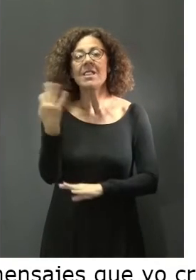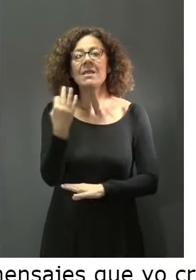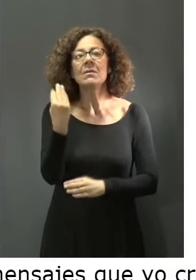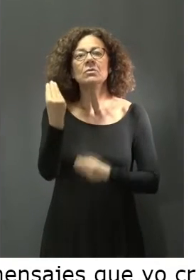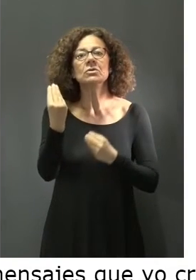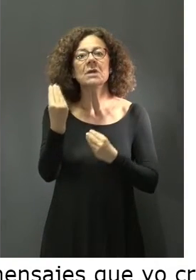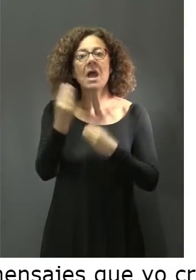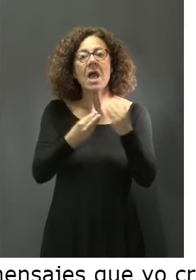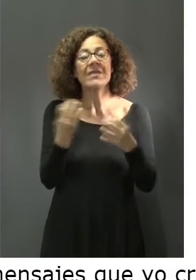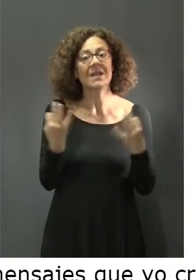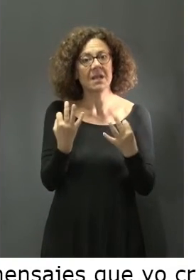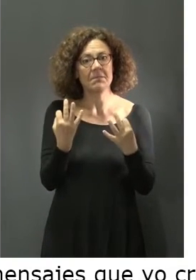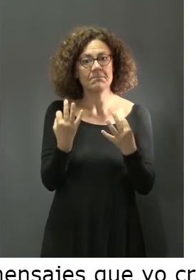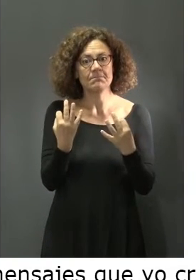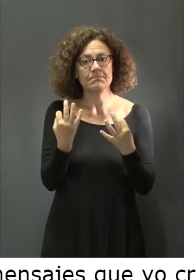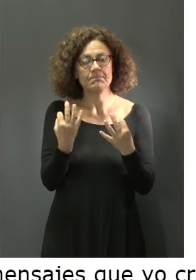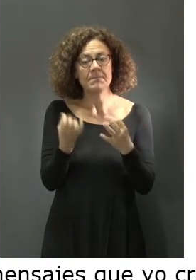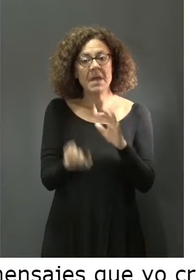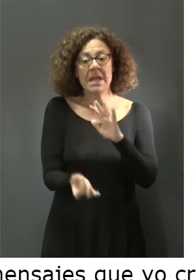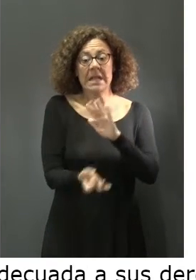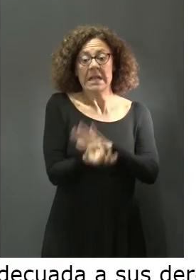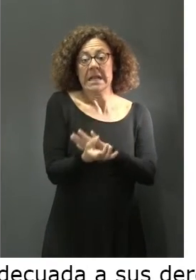actuar tejiendo